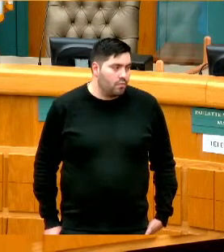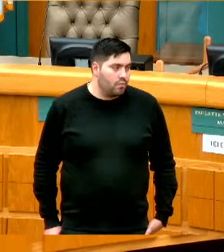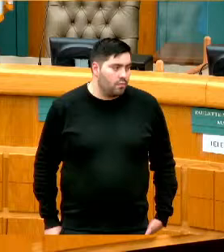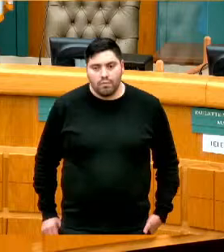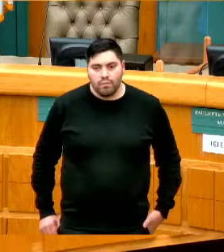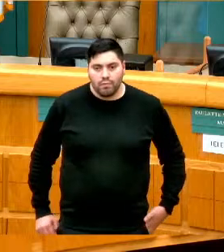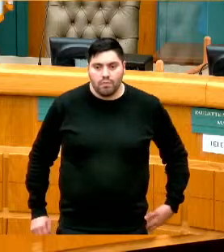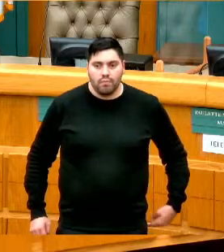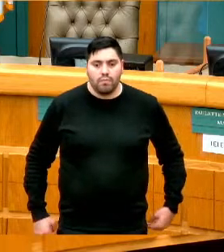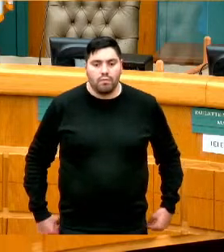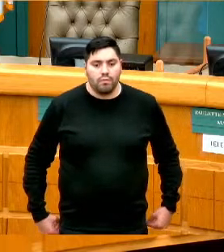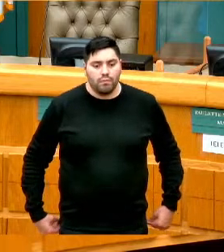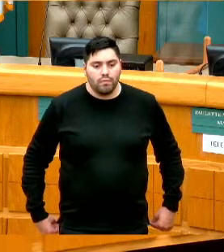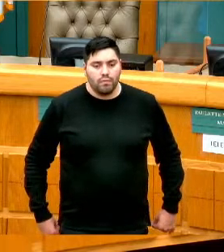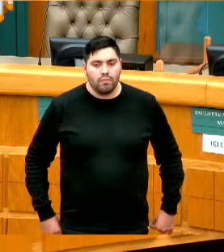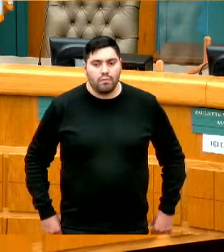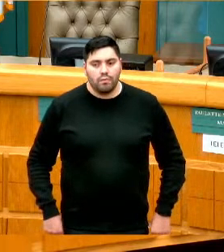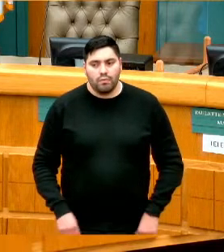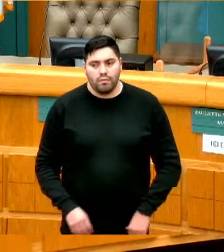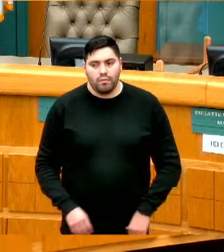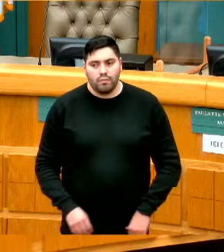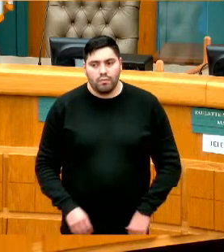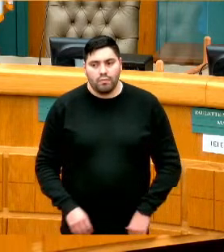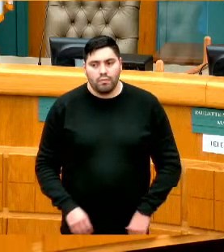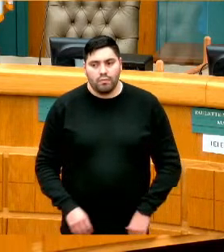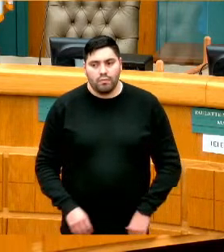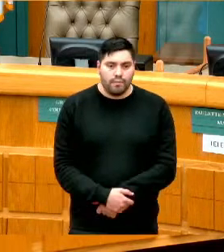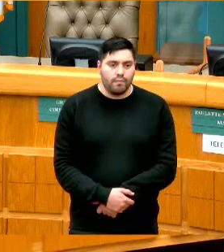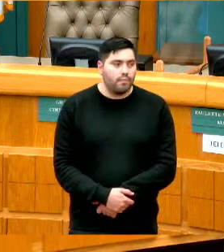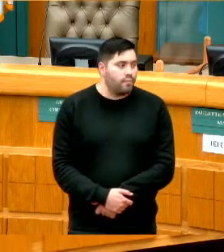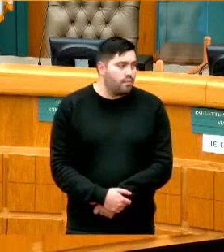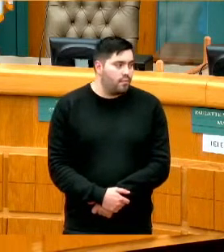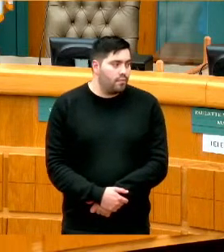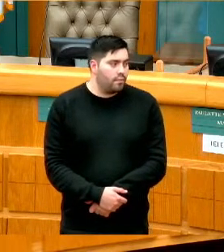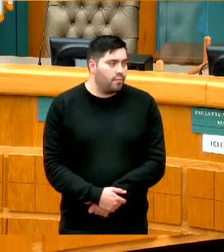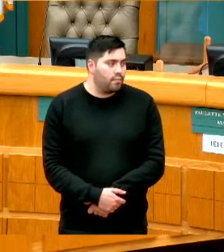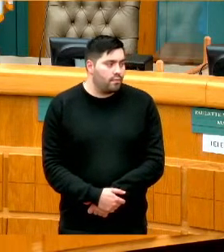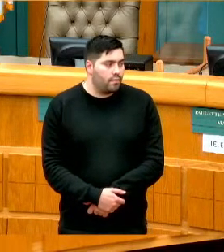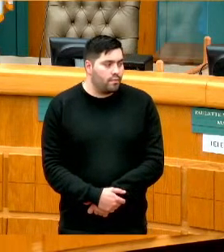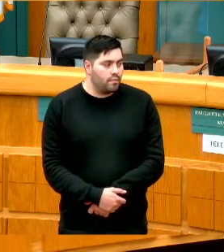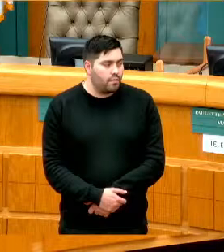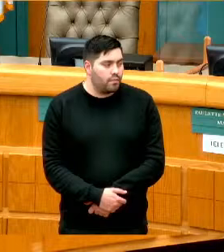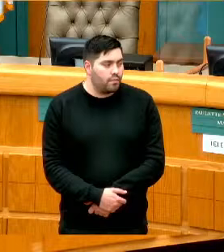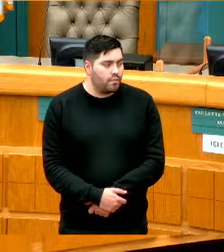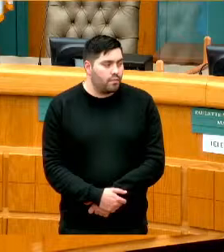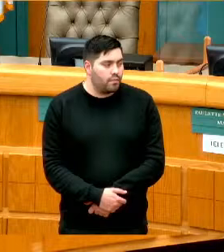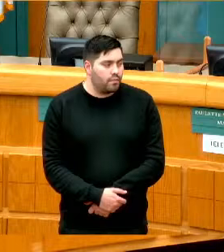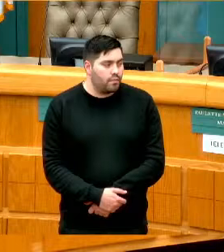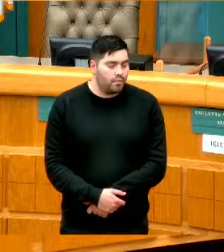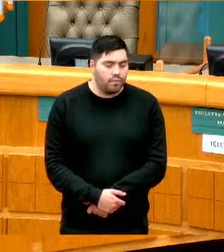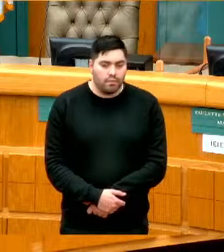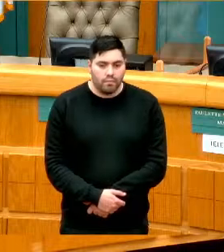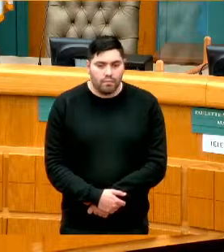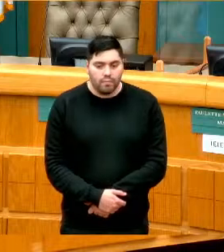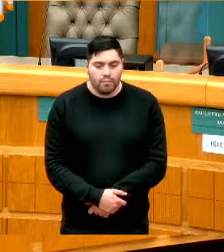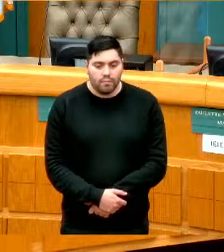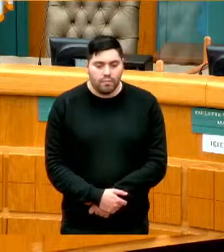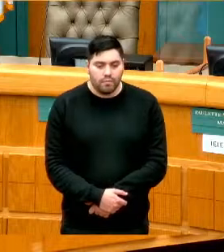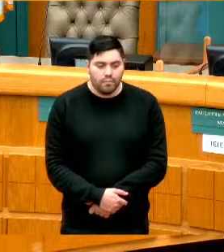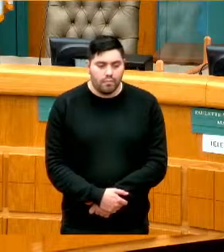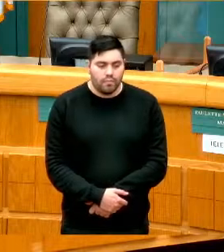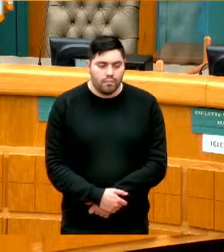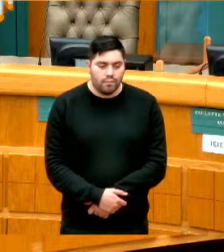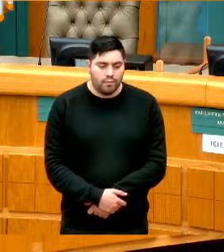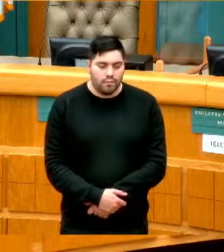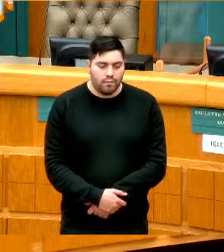vacunas Pfizer y Moderna requieren de 2 dosis para que sean efectivas contra el virus. El Distrito de Salud va a continuar teniendo clínicas diarias de hasta